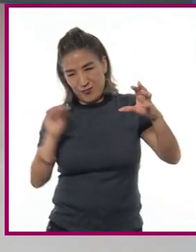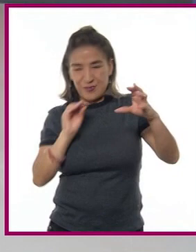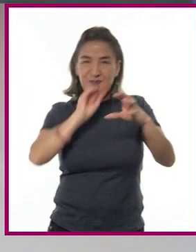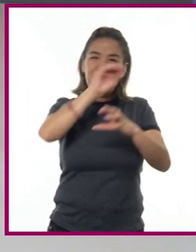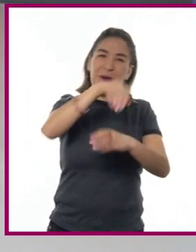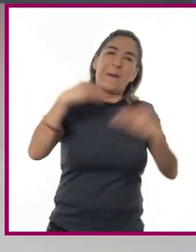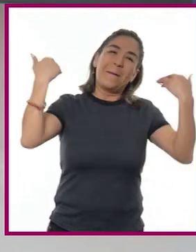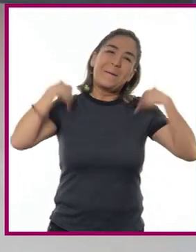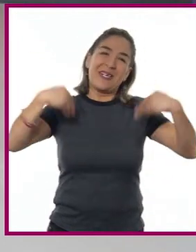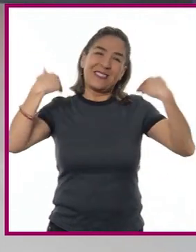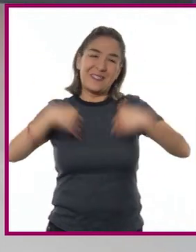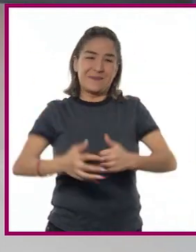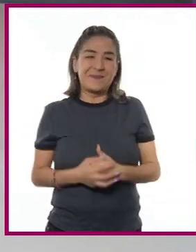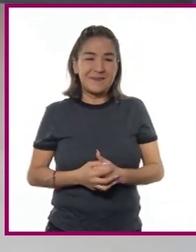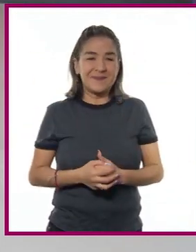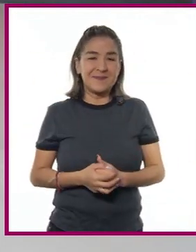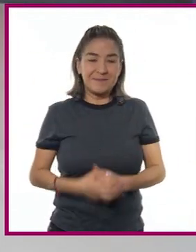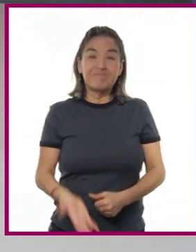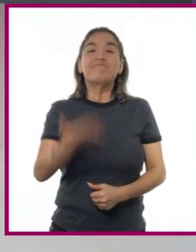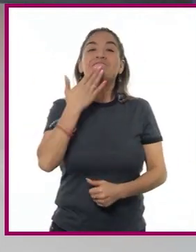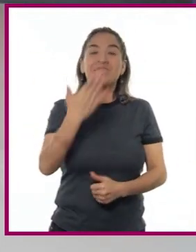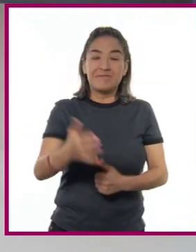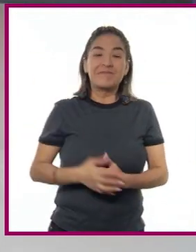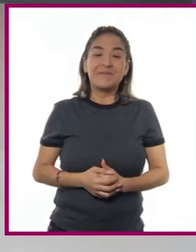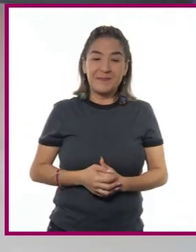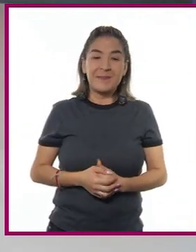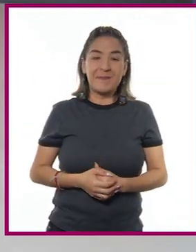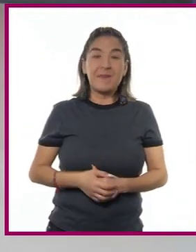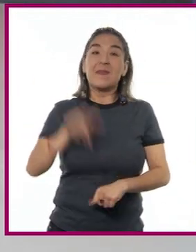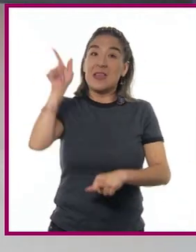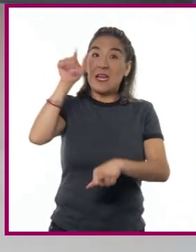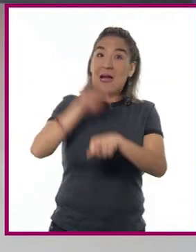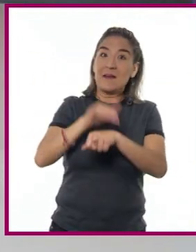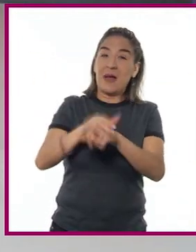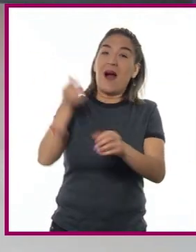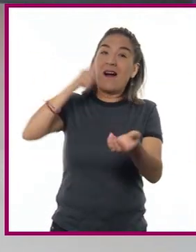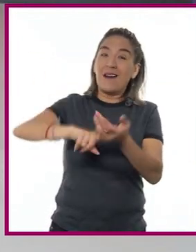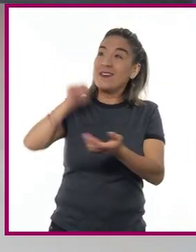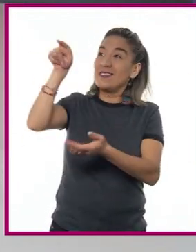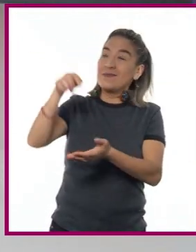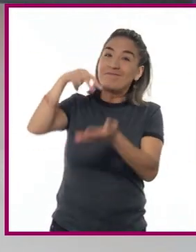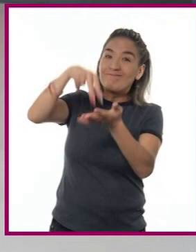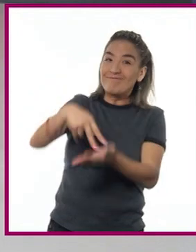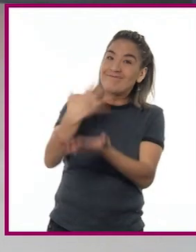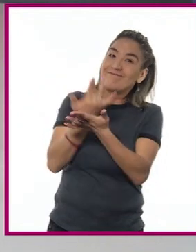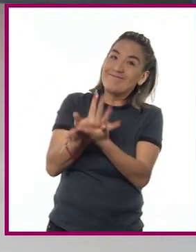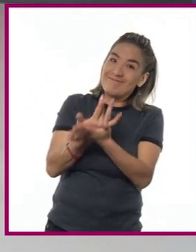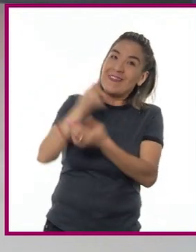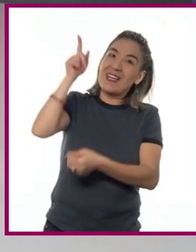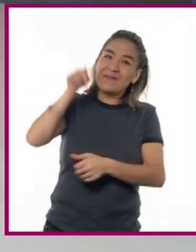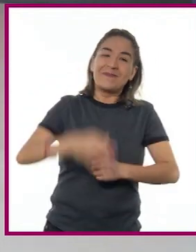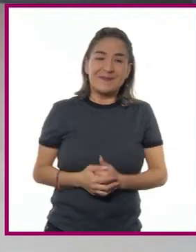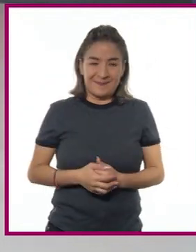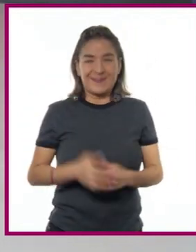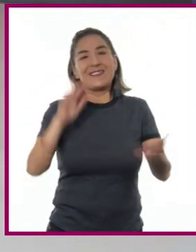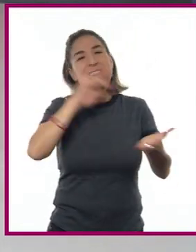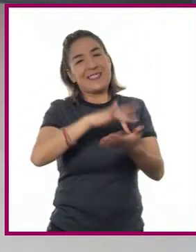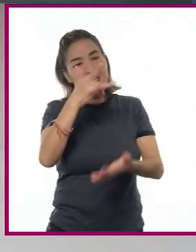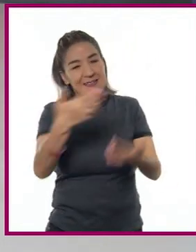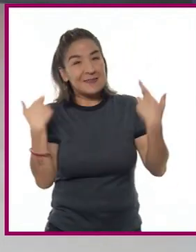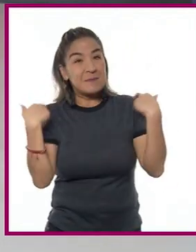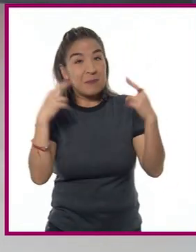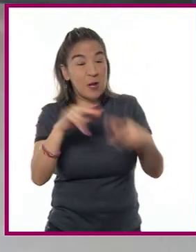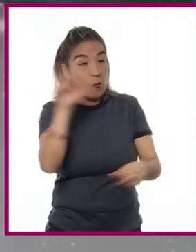universo. Así es, unos amigos nos están esperando. Gracias, maestras.